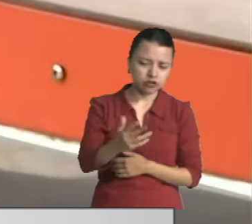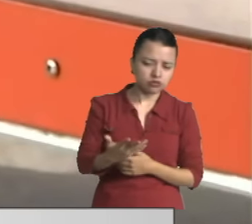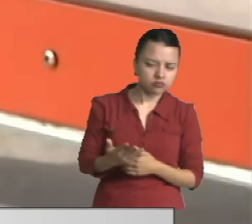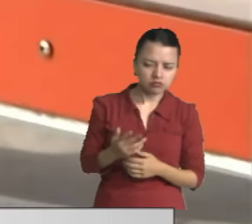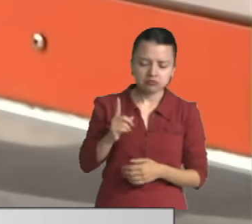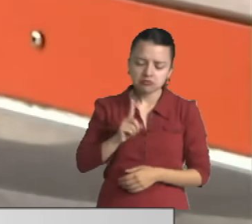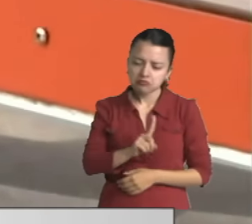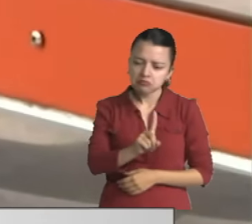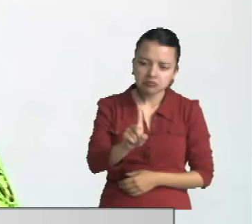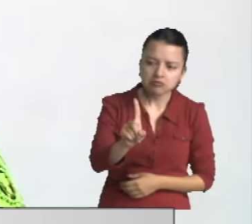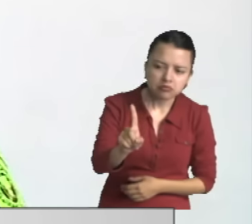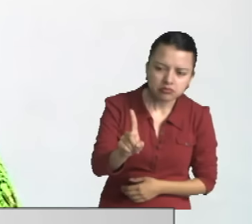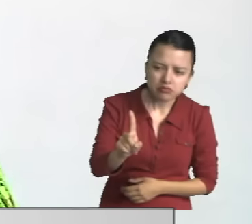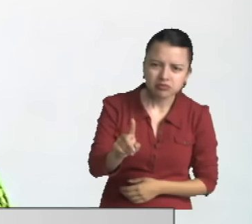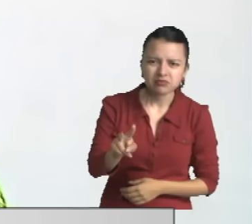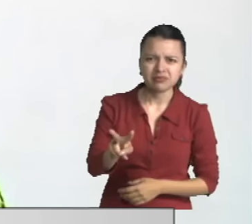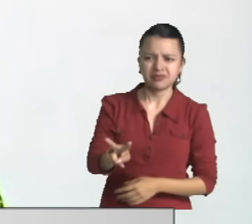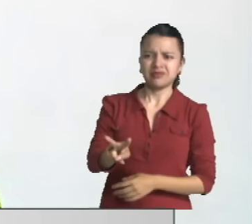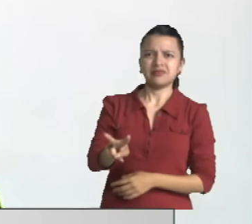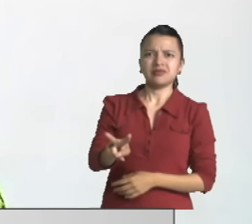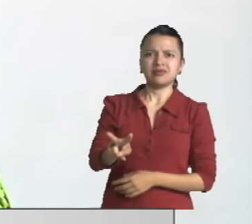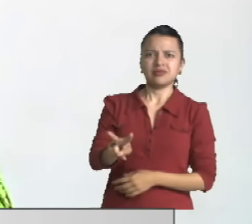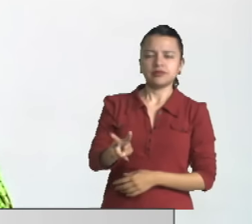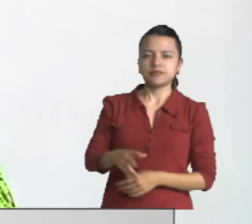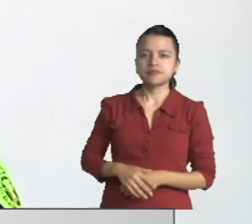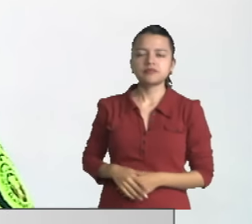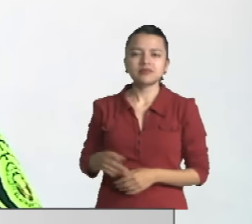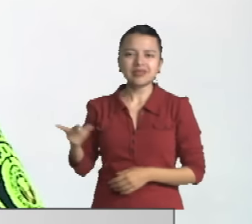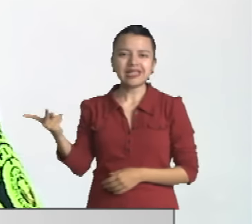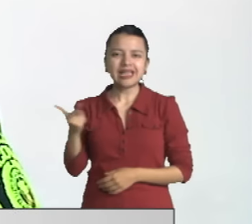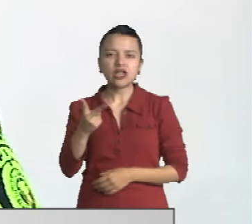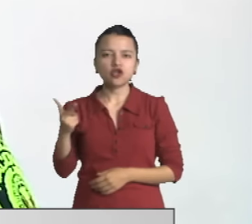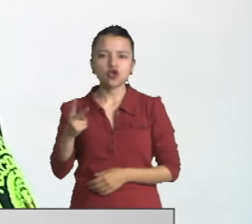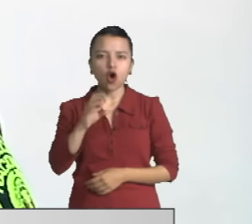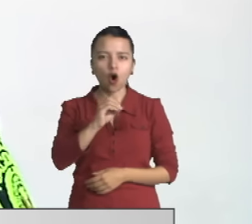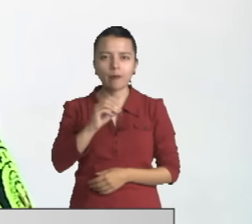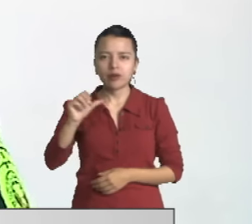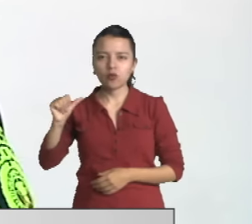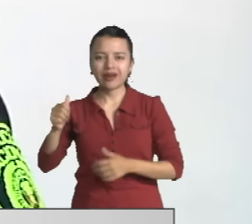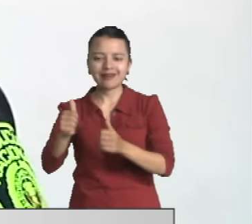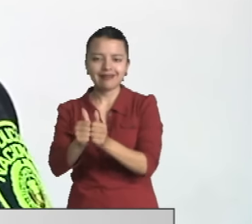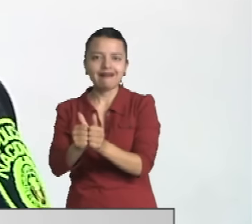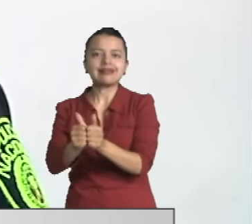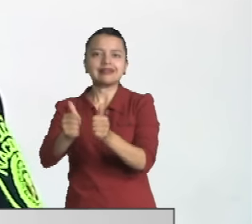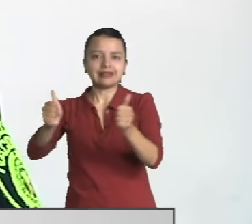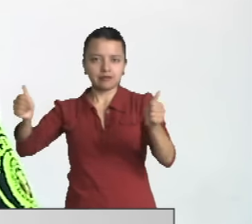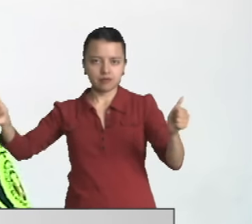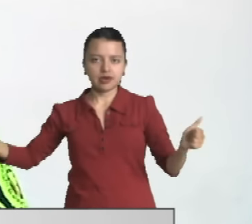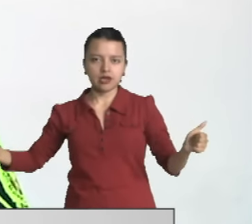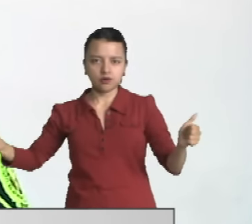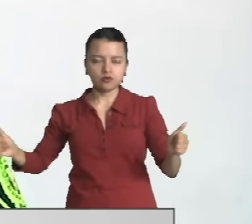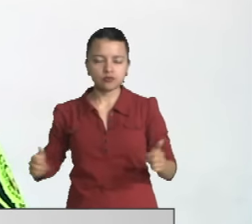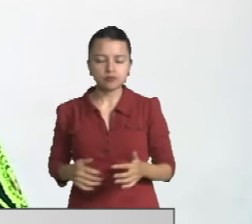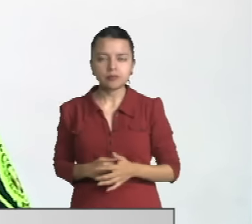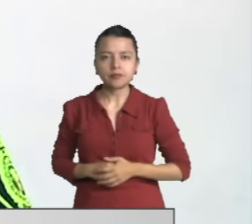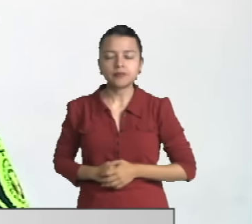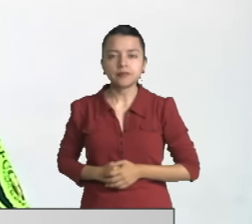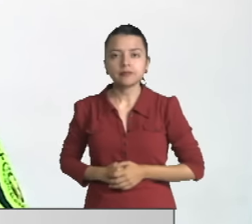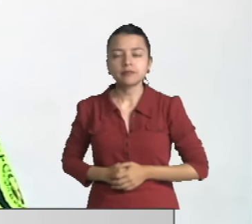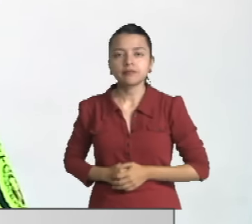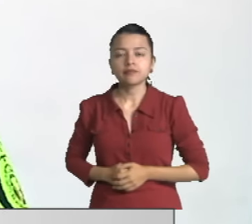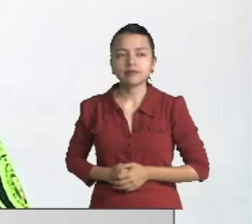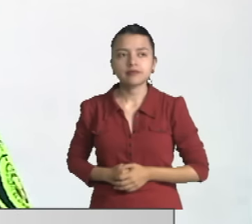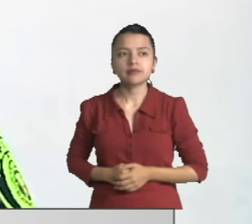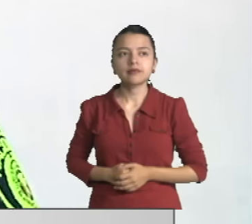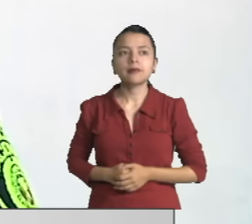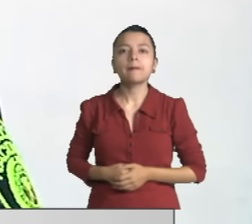quien encontró la escena. En la información preliminar recolectada tenemos que la persona pues